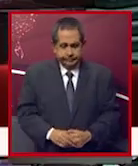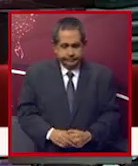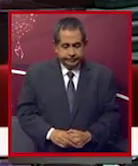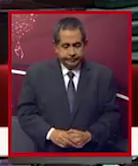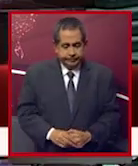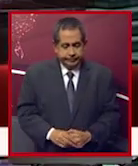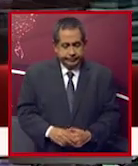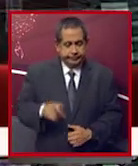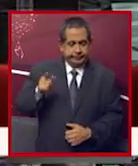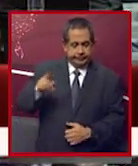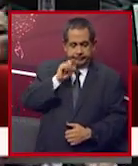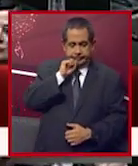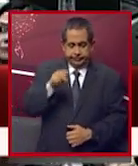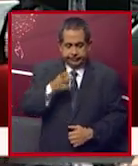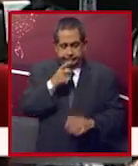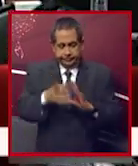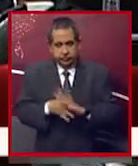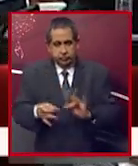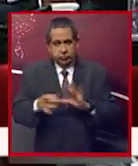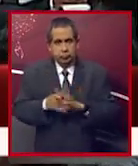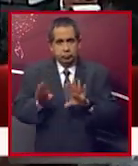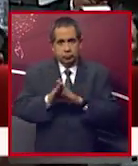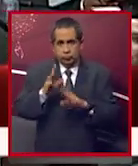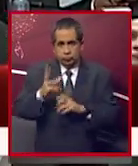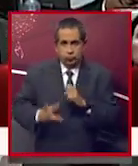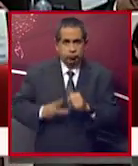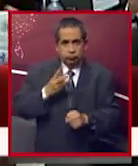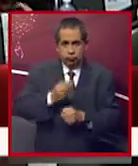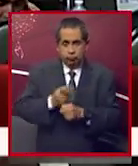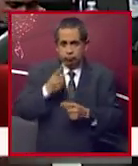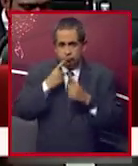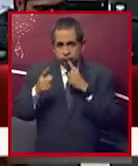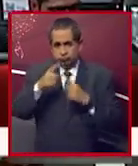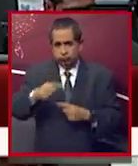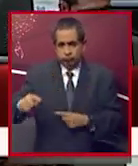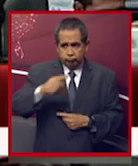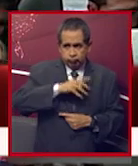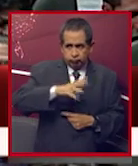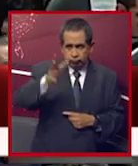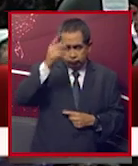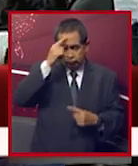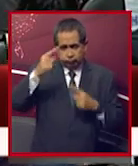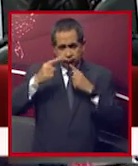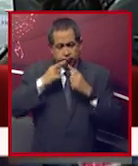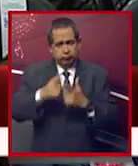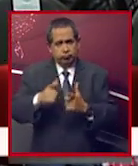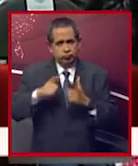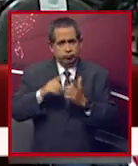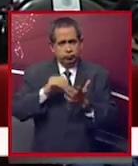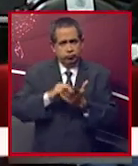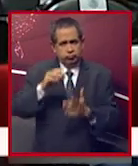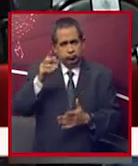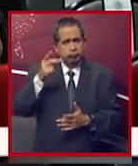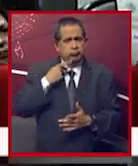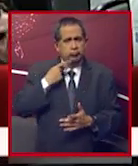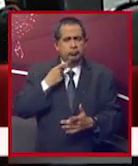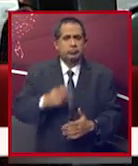El legislador señaló además que procurarán la construcción de acuerdos al referirse a la agenda del grupo parlamentario.